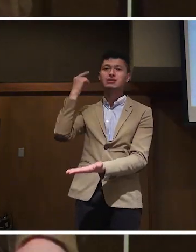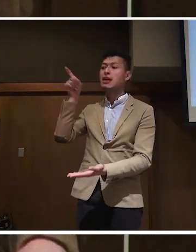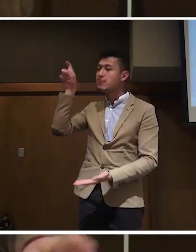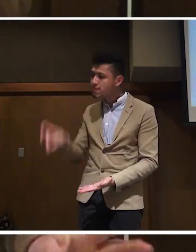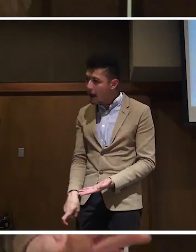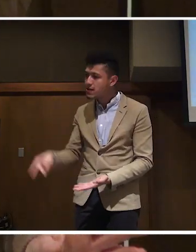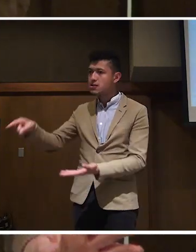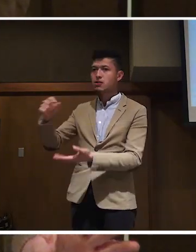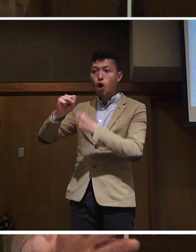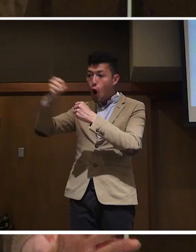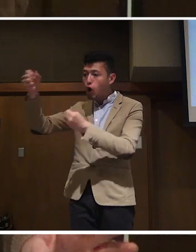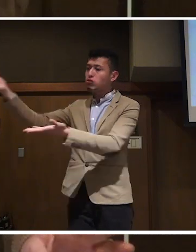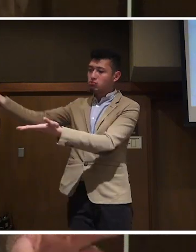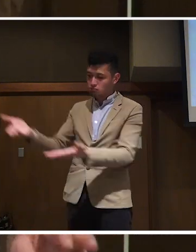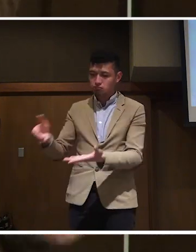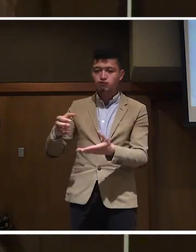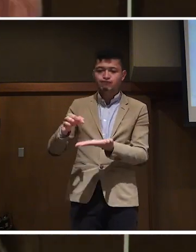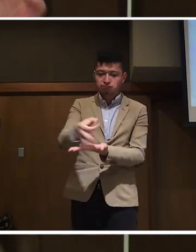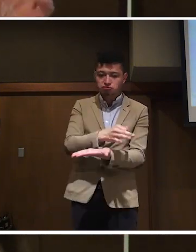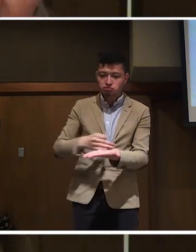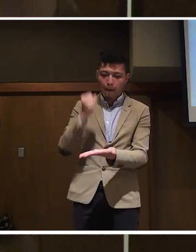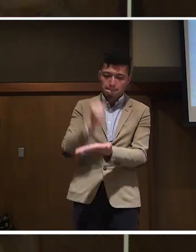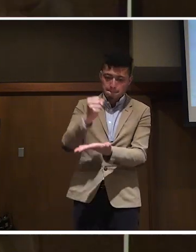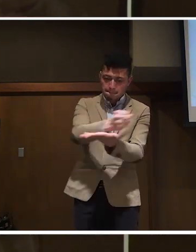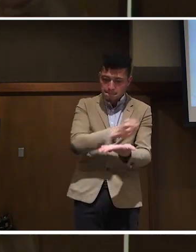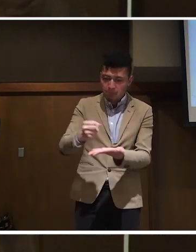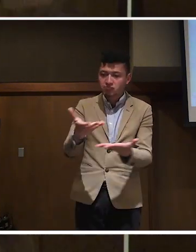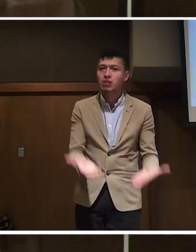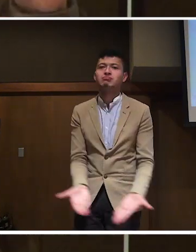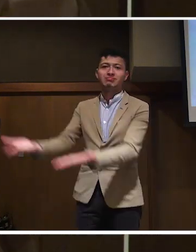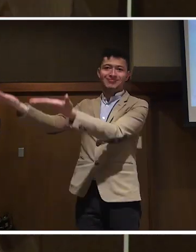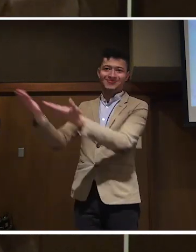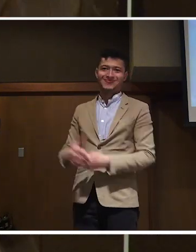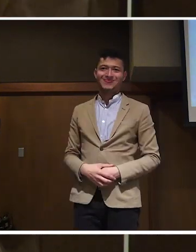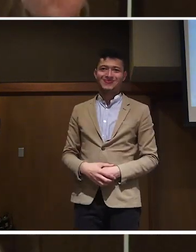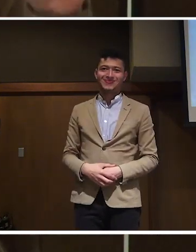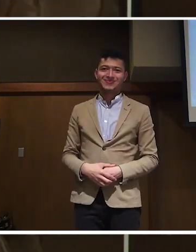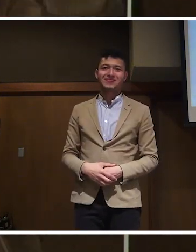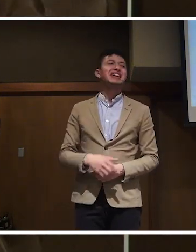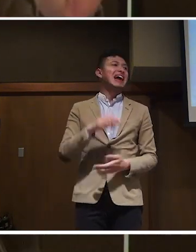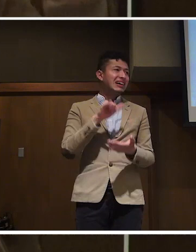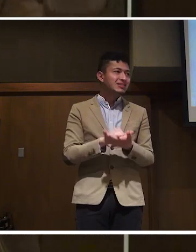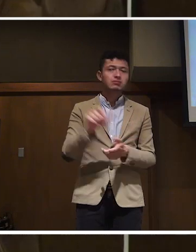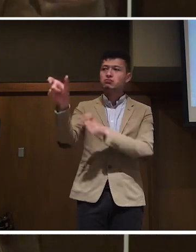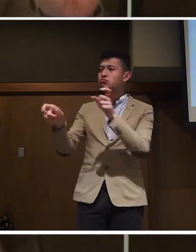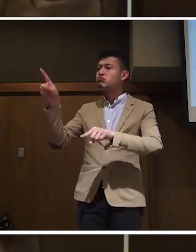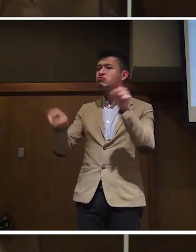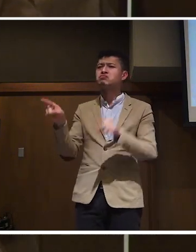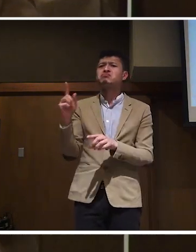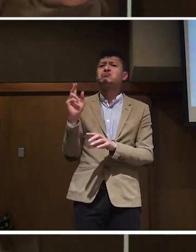marcadas. Eso quiere decir que yo puedo seguir acá al señor de Antioquia que viene cada 2 años o que viene cada año y